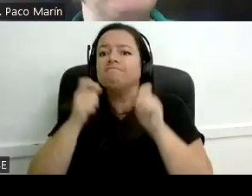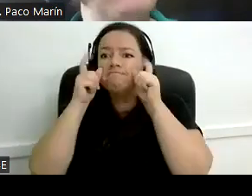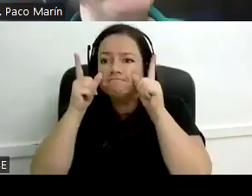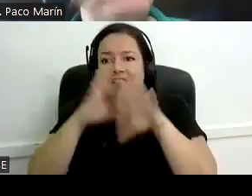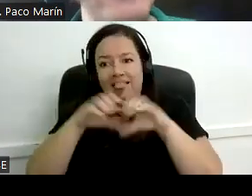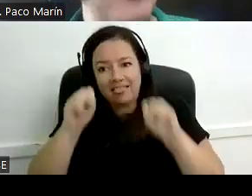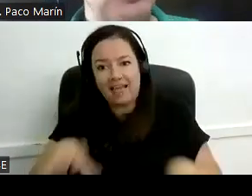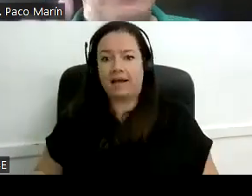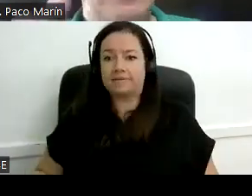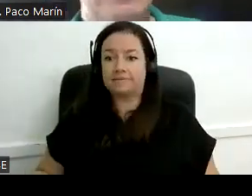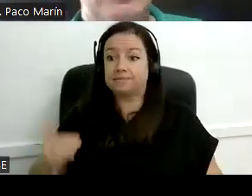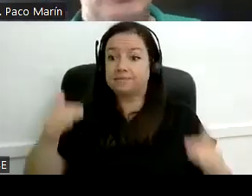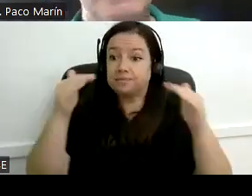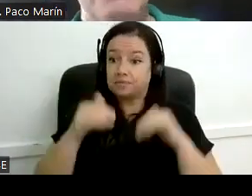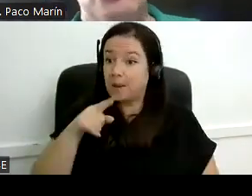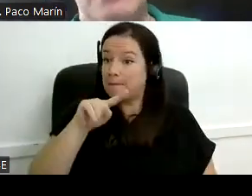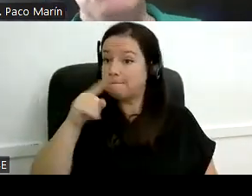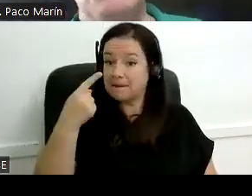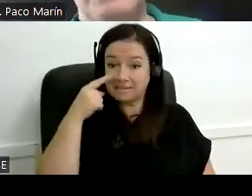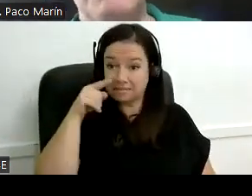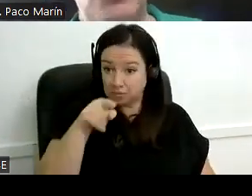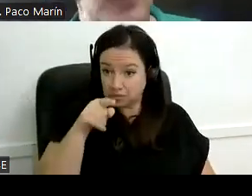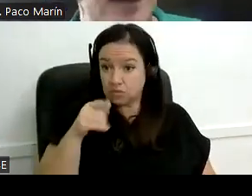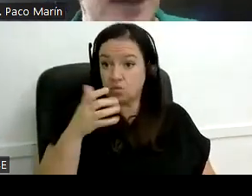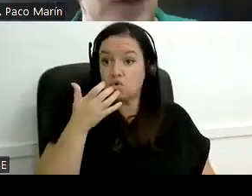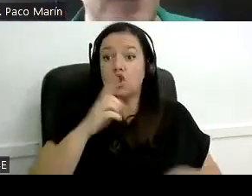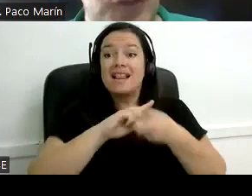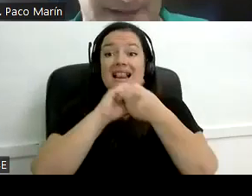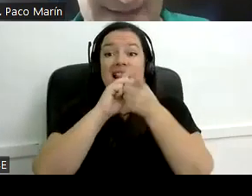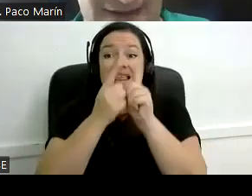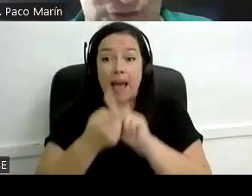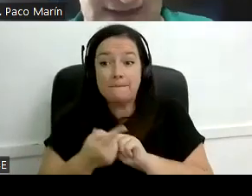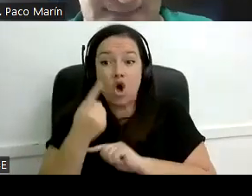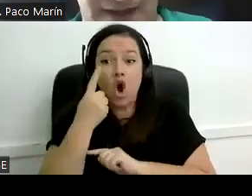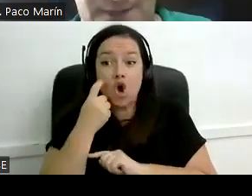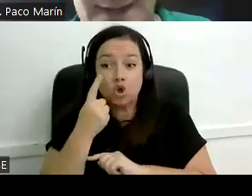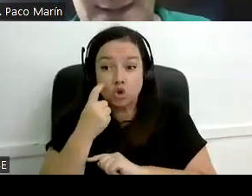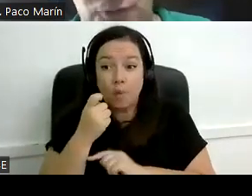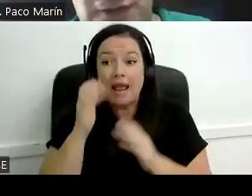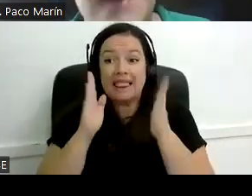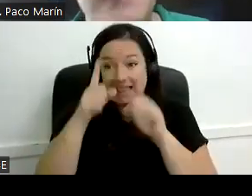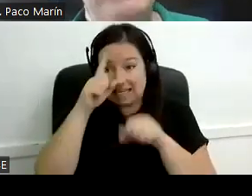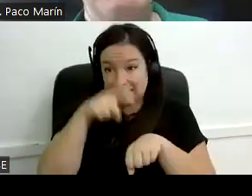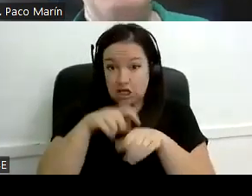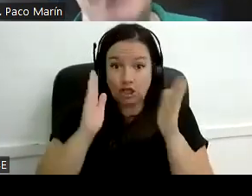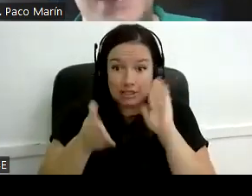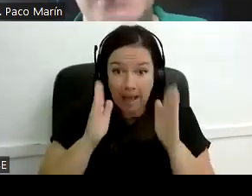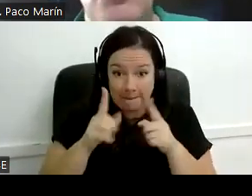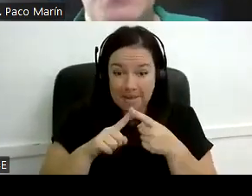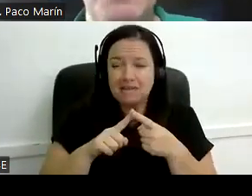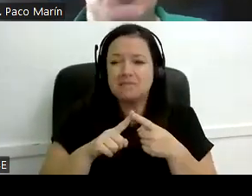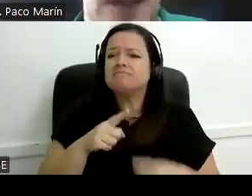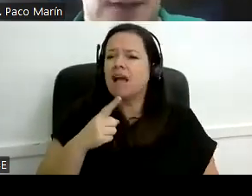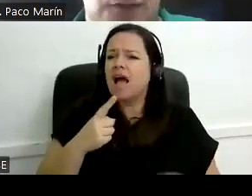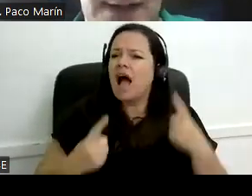El protagonista, en cualquier caso, si nos planteamos cambios en los hábitos, aparte de la psicoterapia que comentábamos, sí que hay